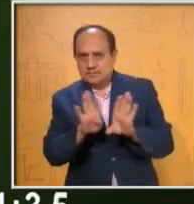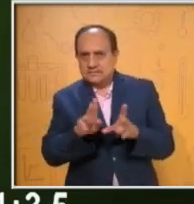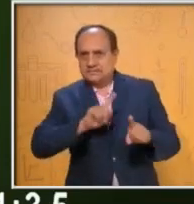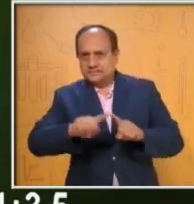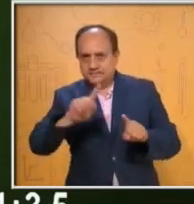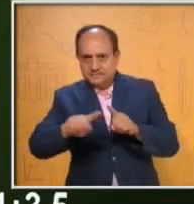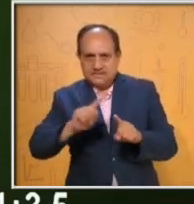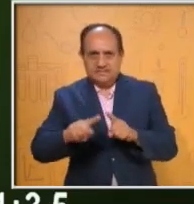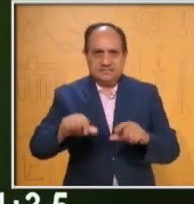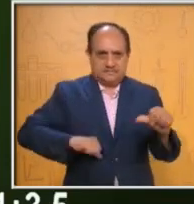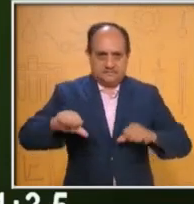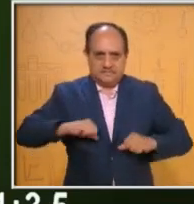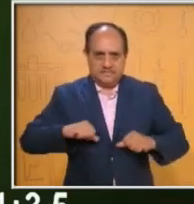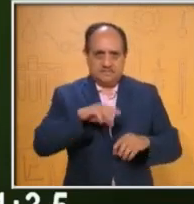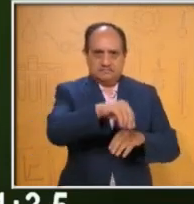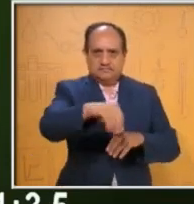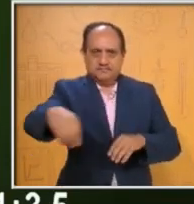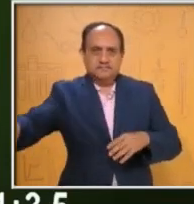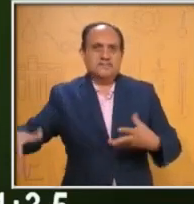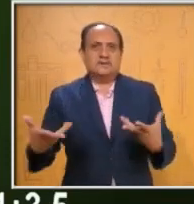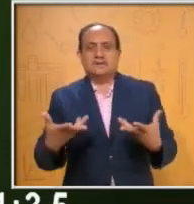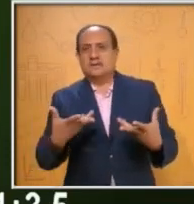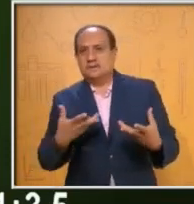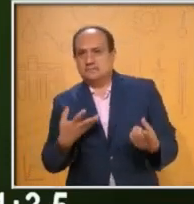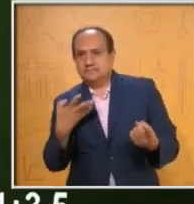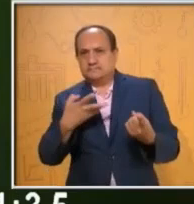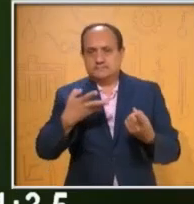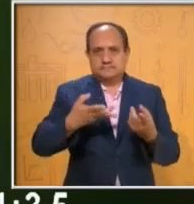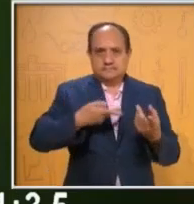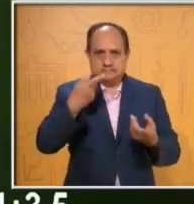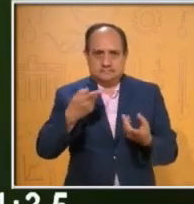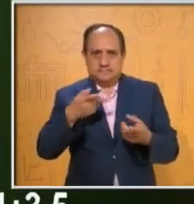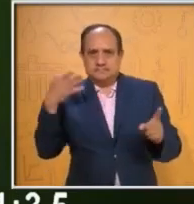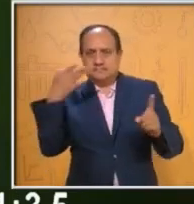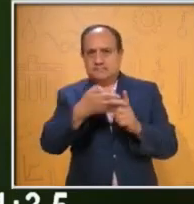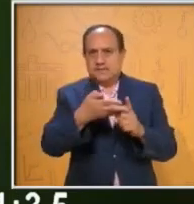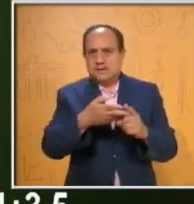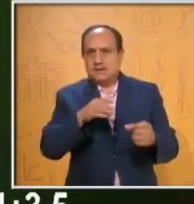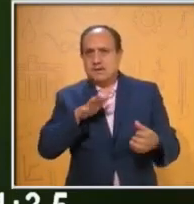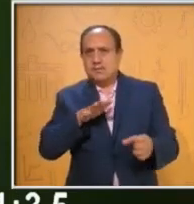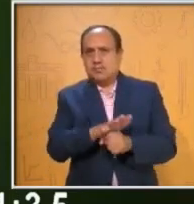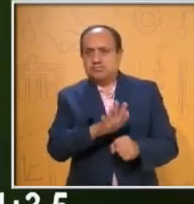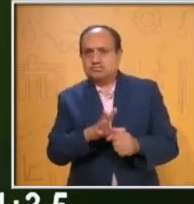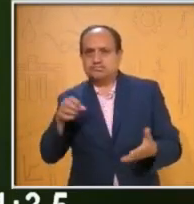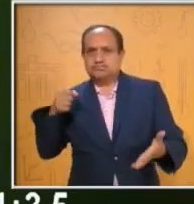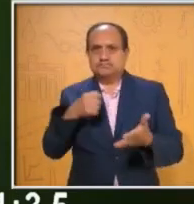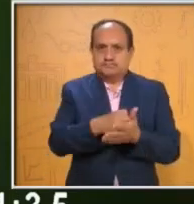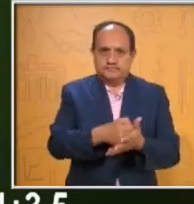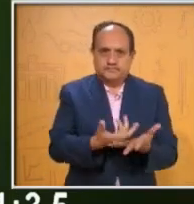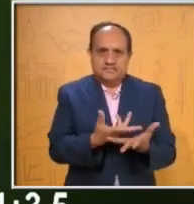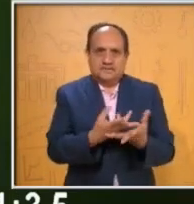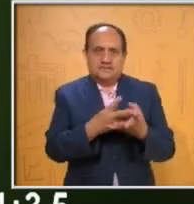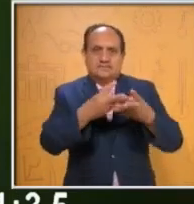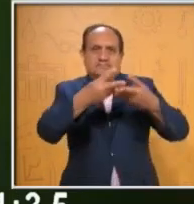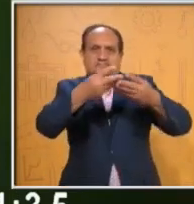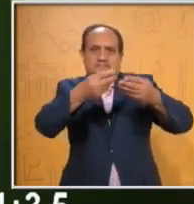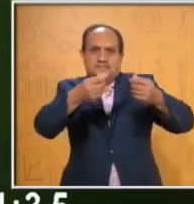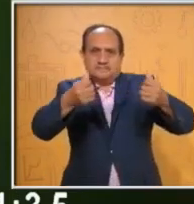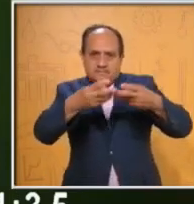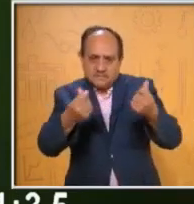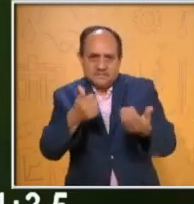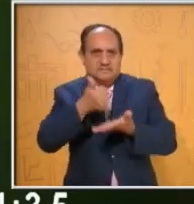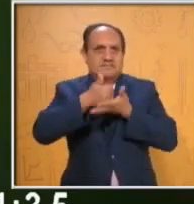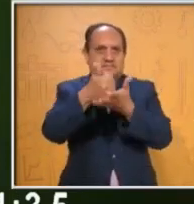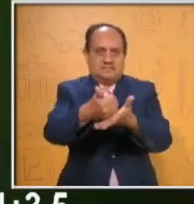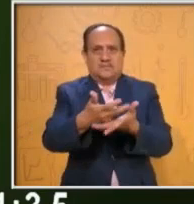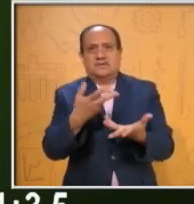diversas actividades. O sea que vamos a hablar del efecto de la dilatación con